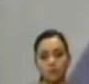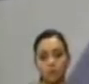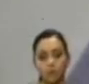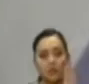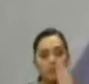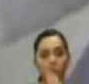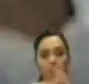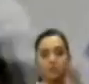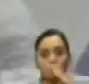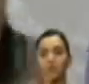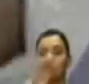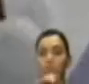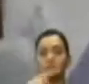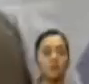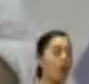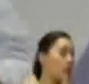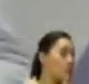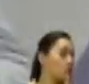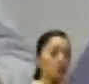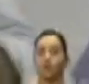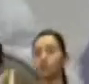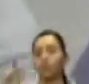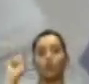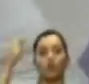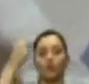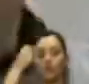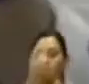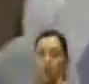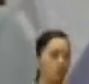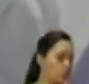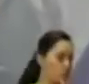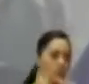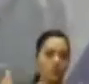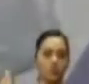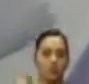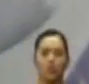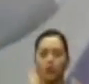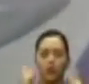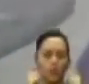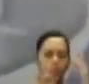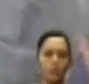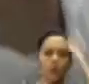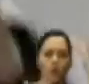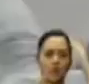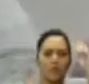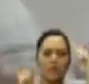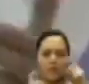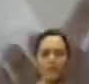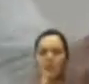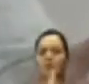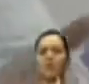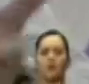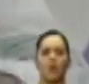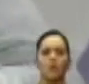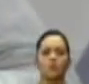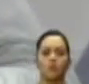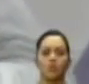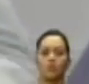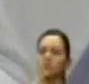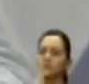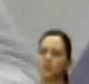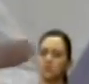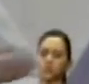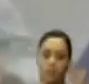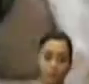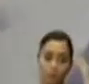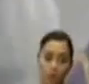centrales autónomos, independientes de su gobierno. ¿Por qué? Es que la política monetaria es técnica autónoma. Pero si es política,